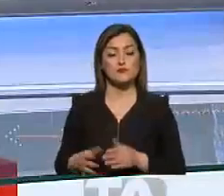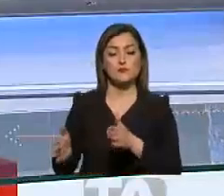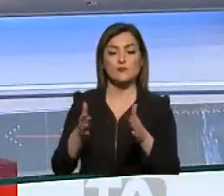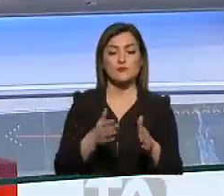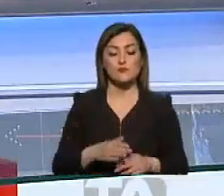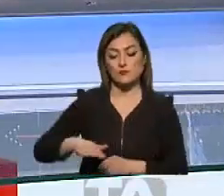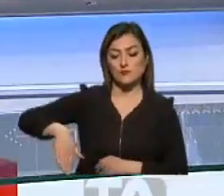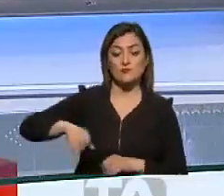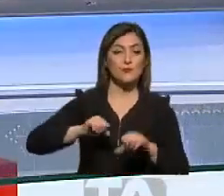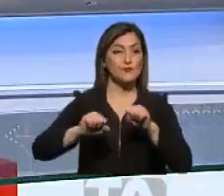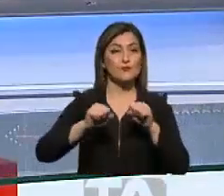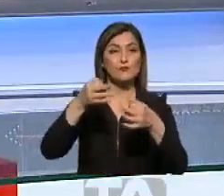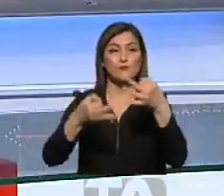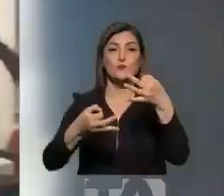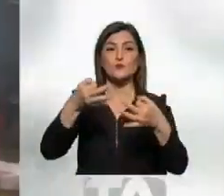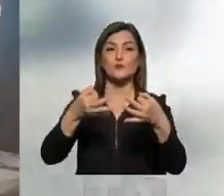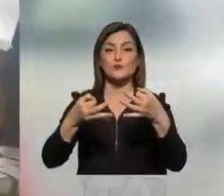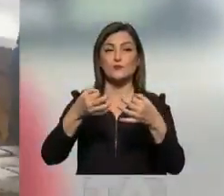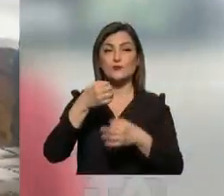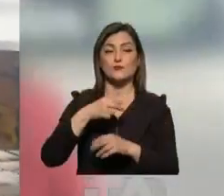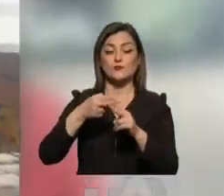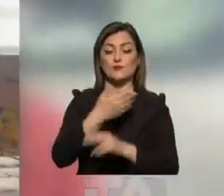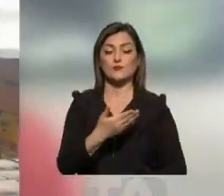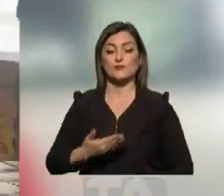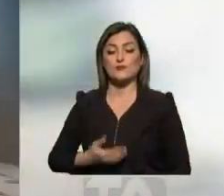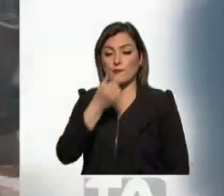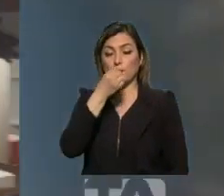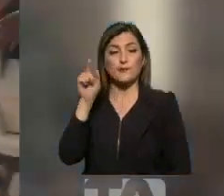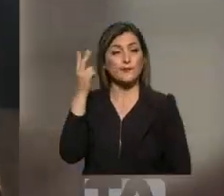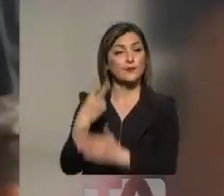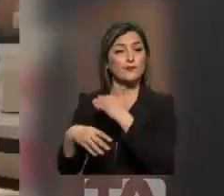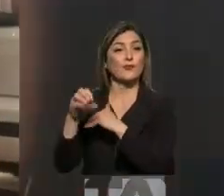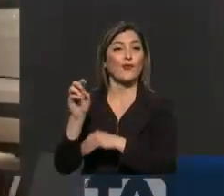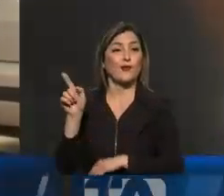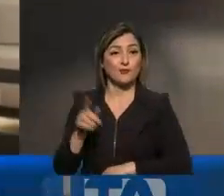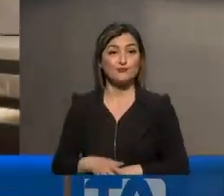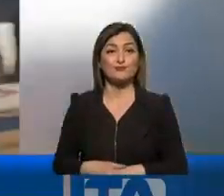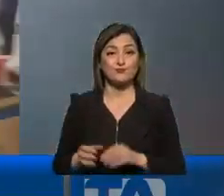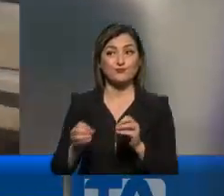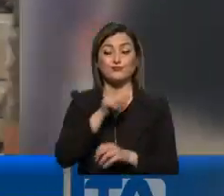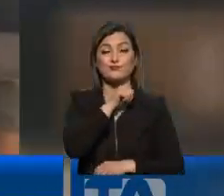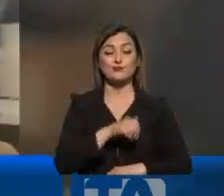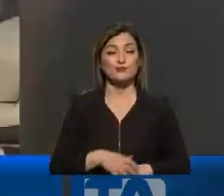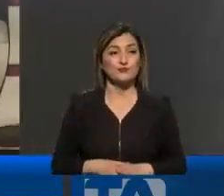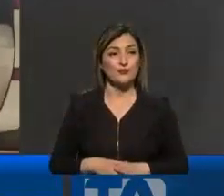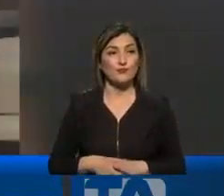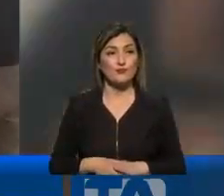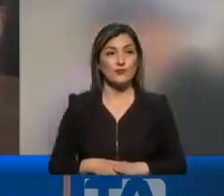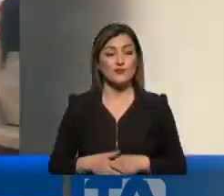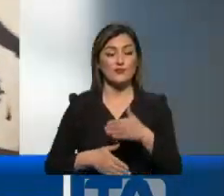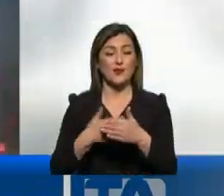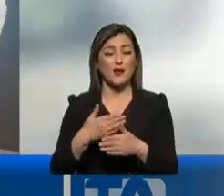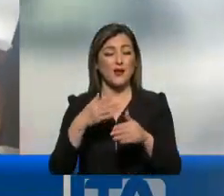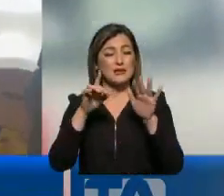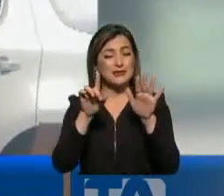Nuevo retraso en el trámite del juicio que enfrenta Abdalá Bucaram Ortiz, su hijo Jacobo y otros por delincuencia organizada. El proceso, que lleva